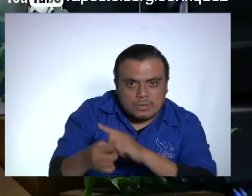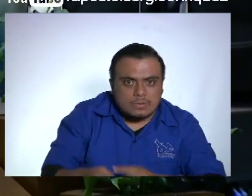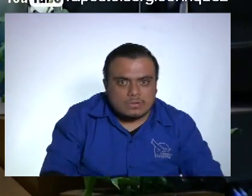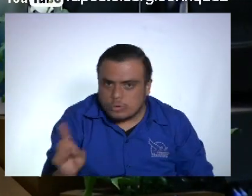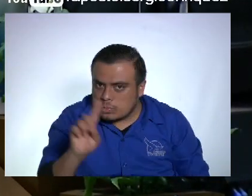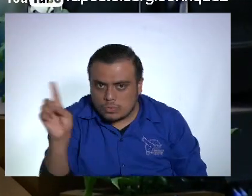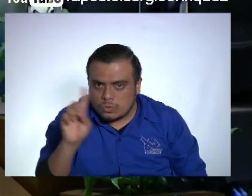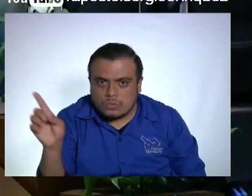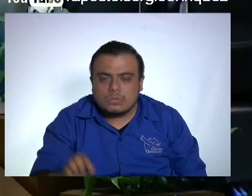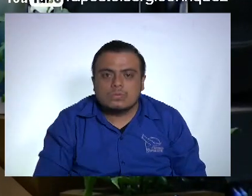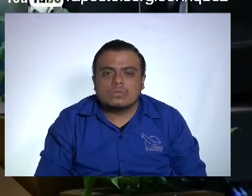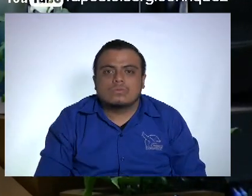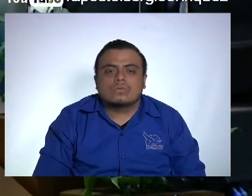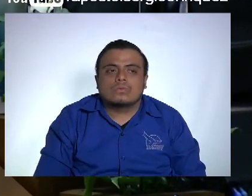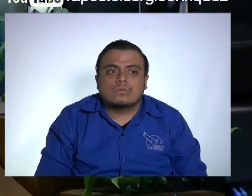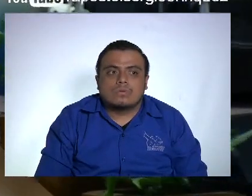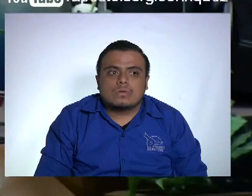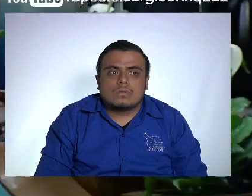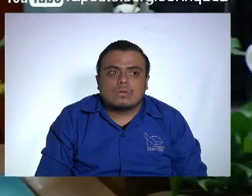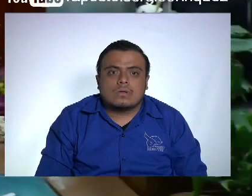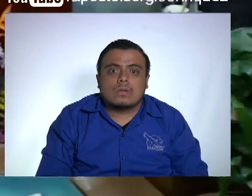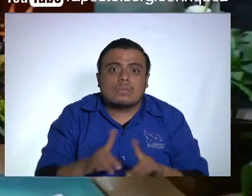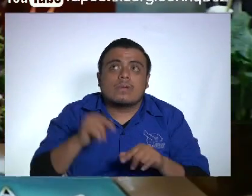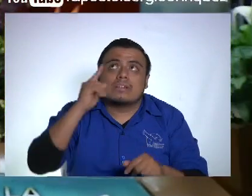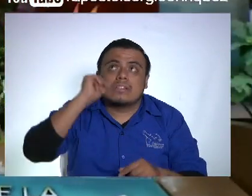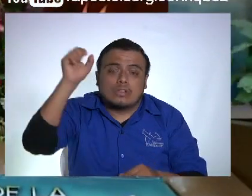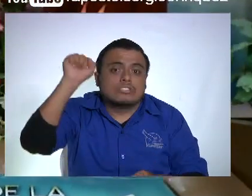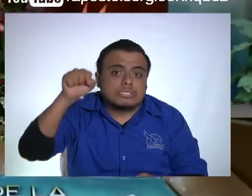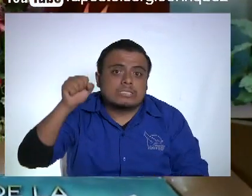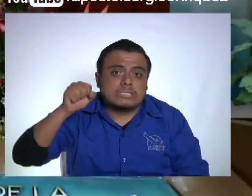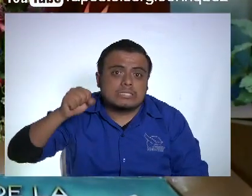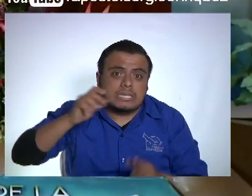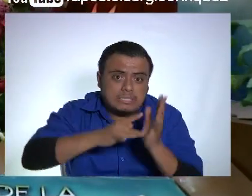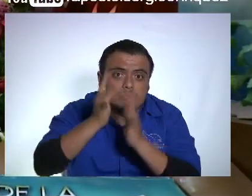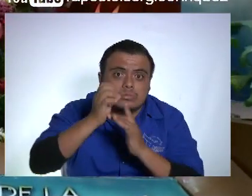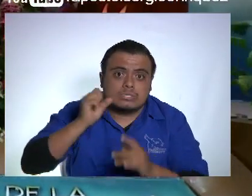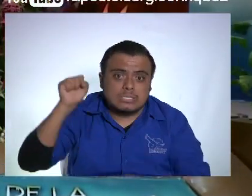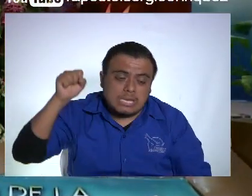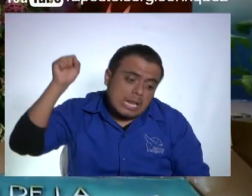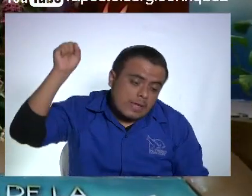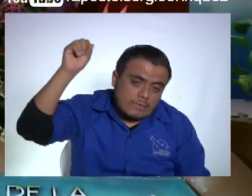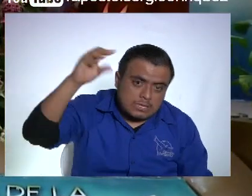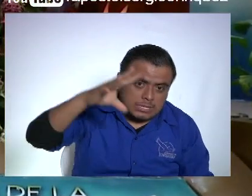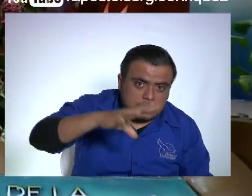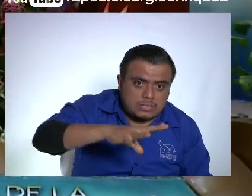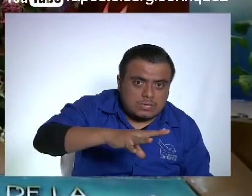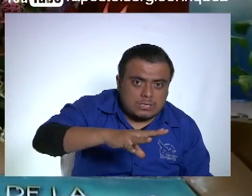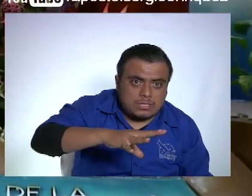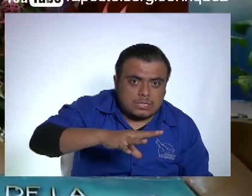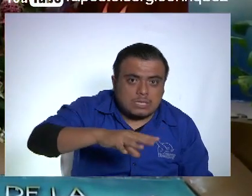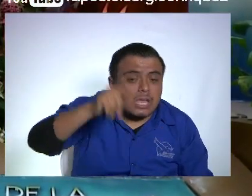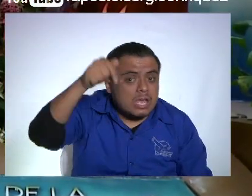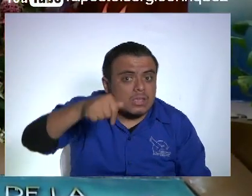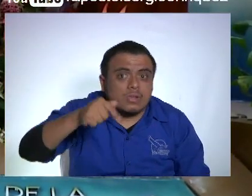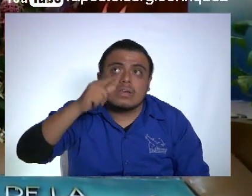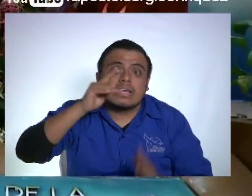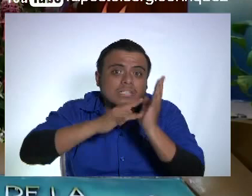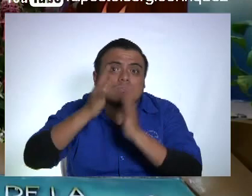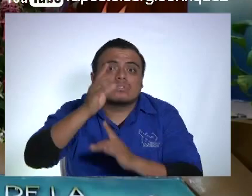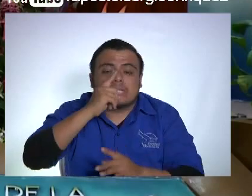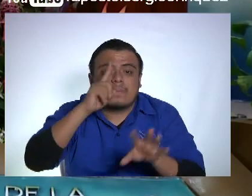perfume. Pero el Señor la bendijo. El Señor la bendijo y te quiere bendecir a ti esta